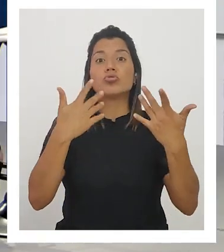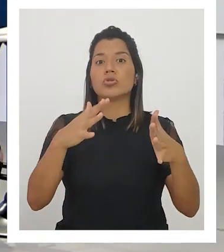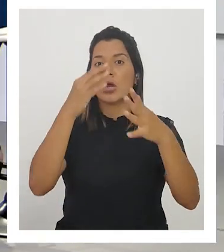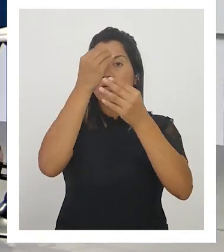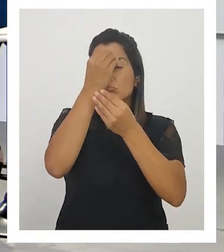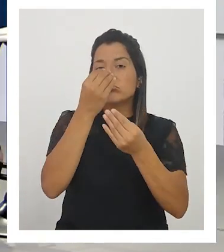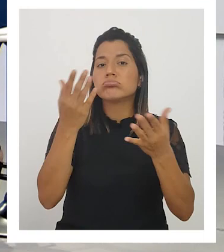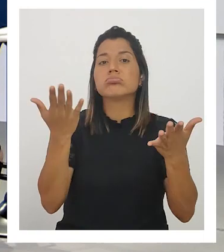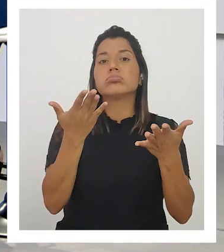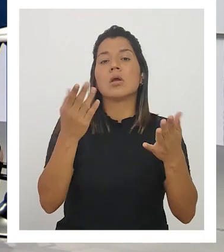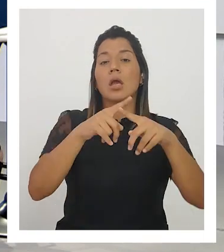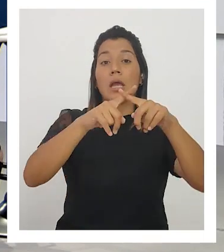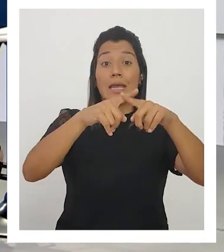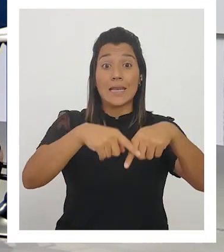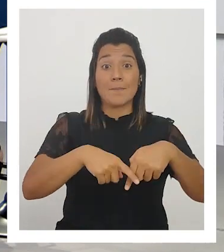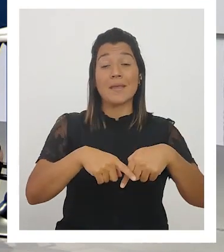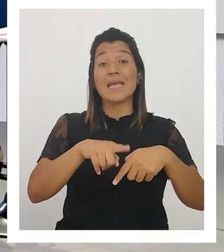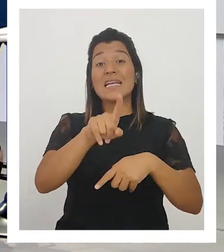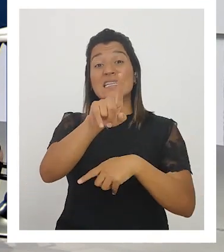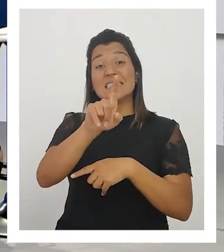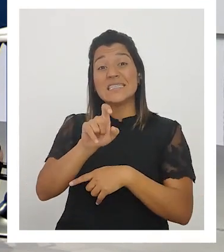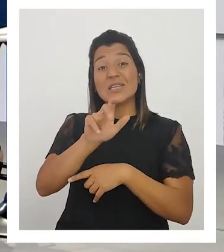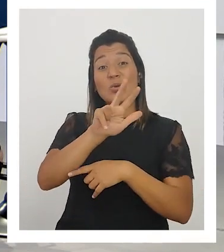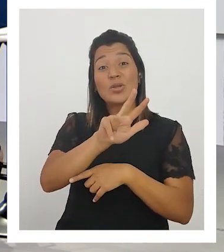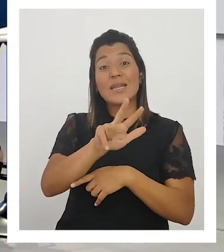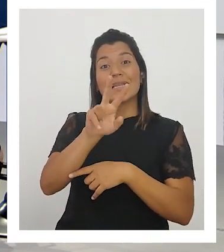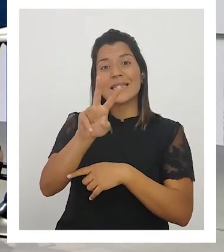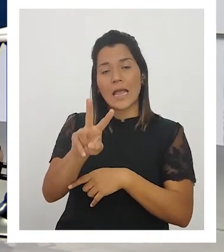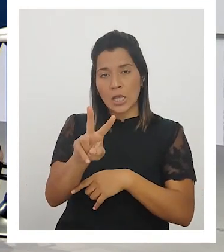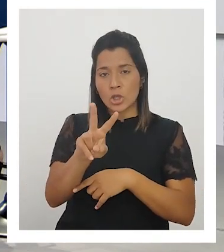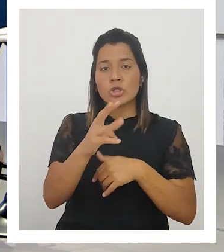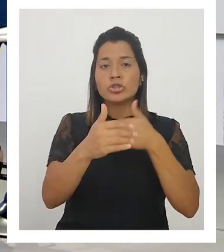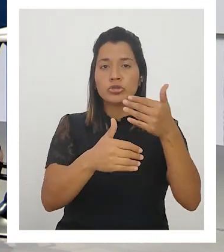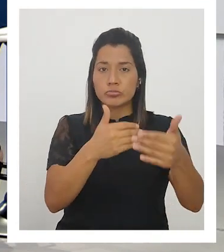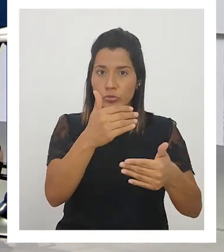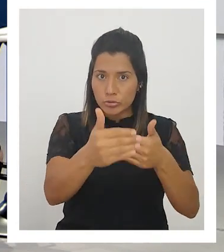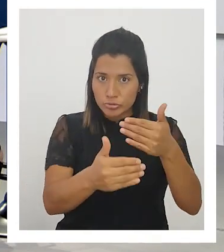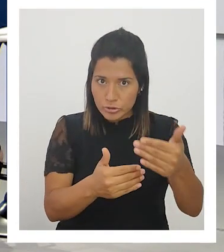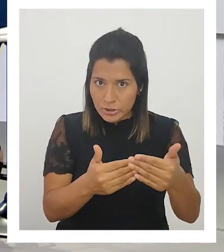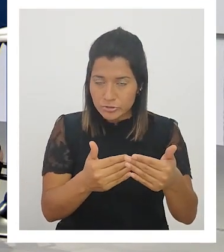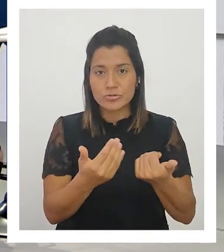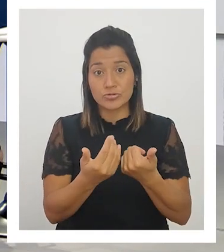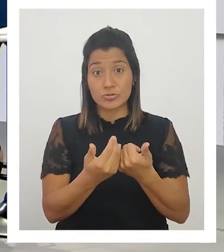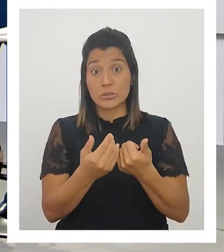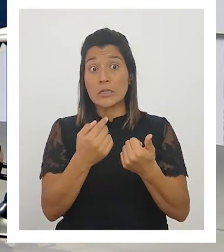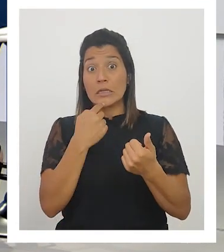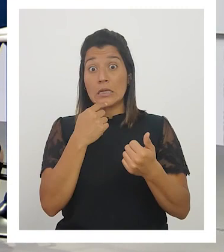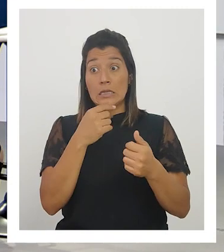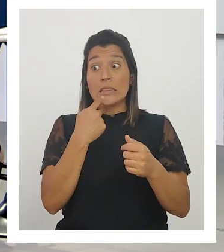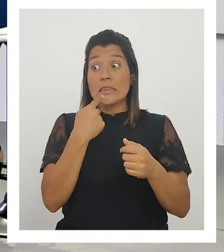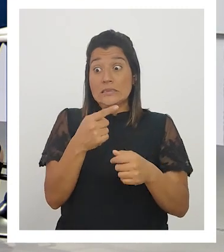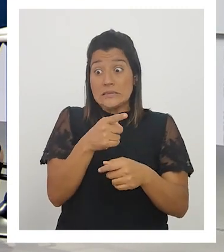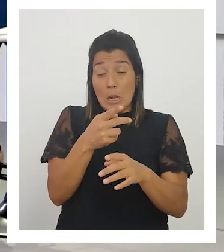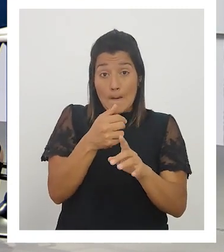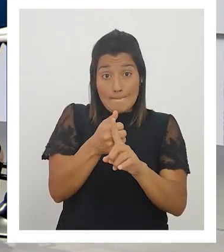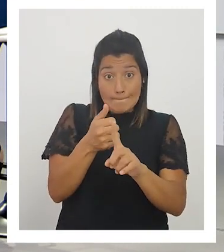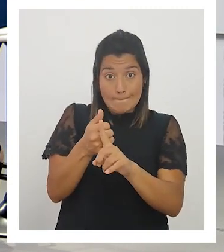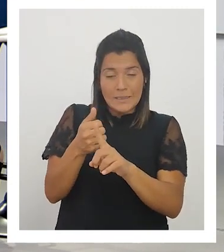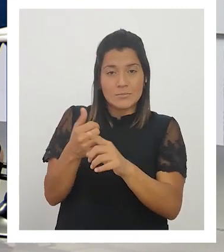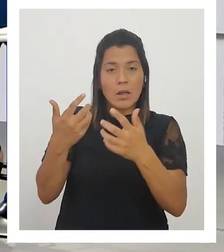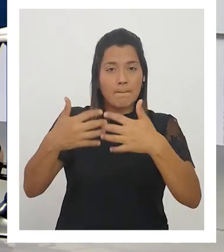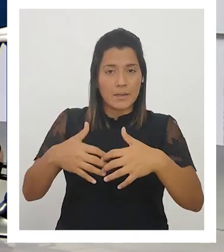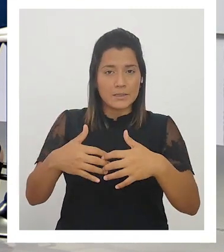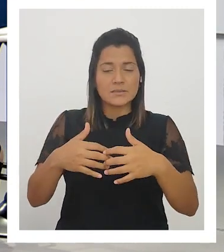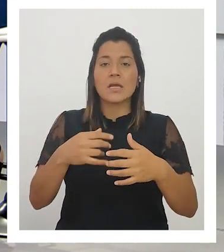de 132 cuellos de botella, dichos por los distintos sectores productivos, por la agricultura, la agroindustria,